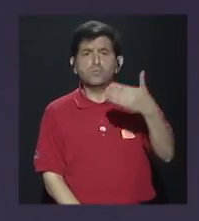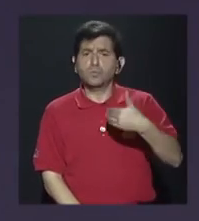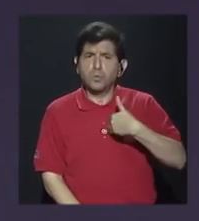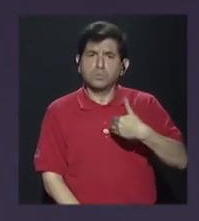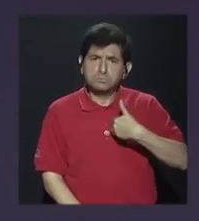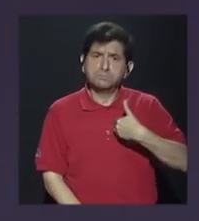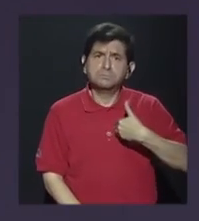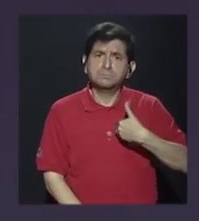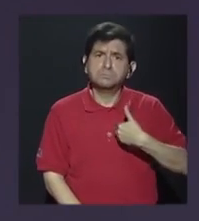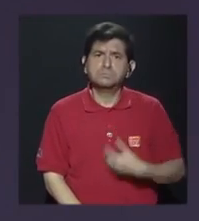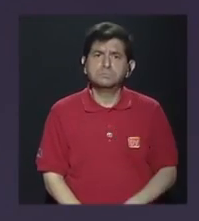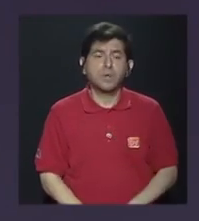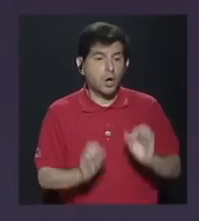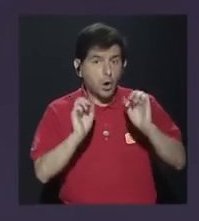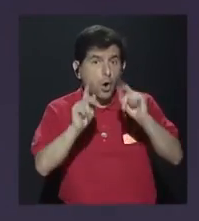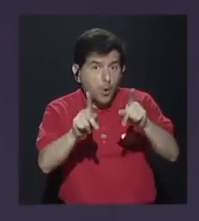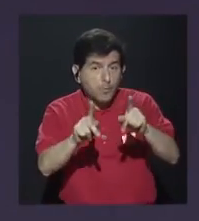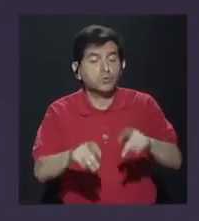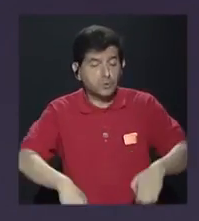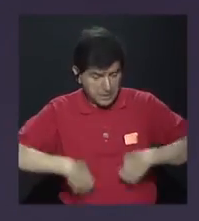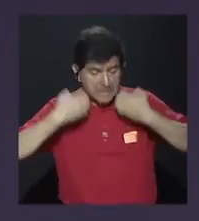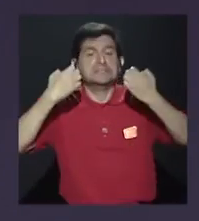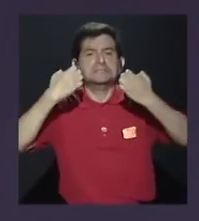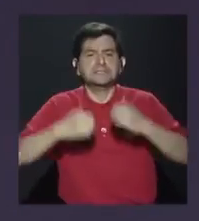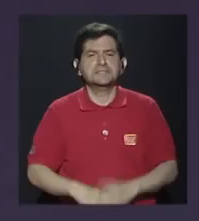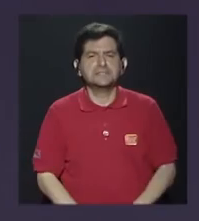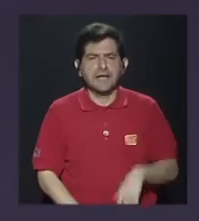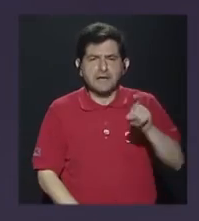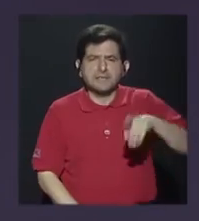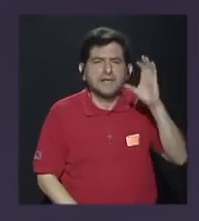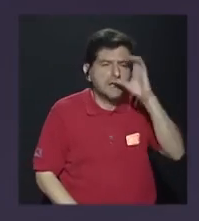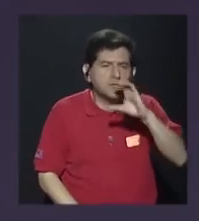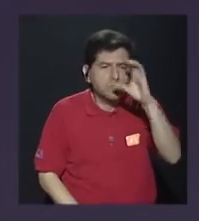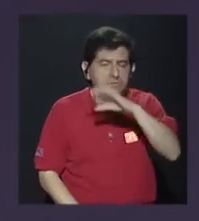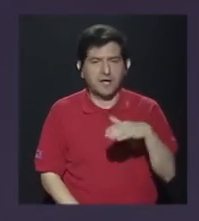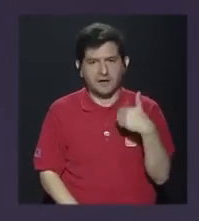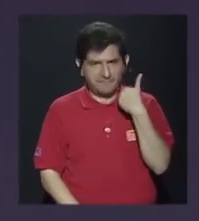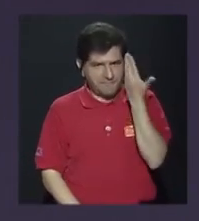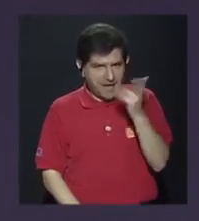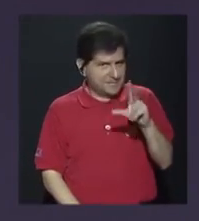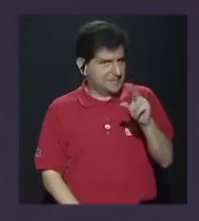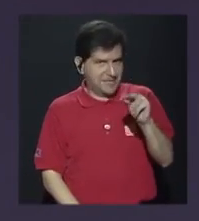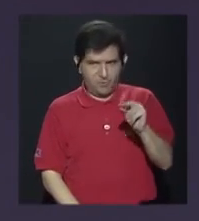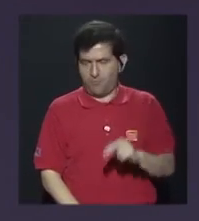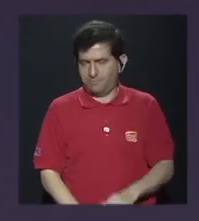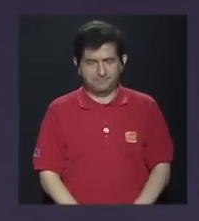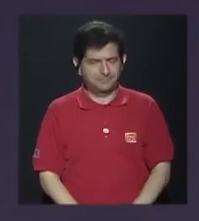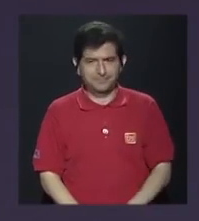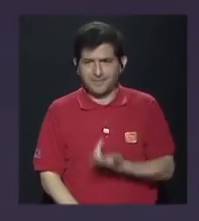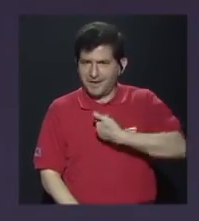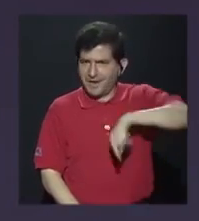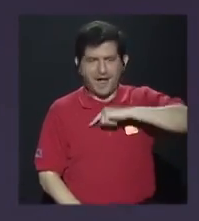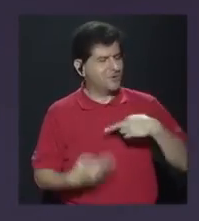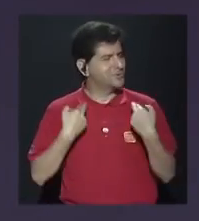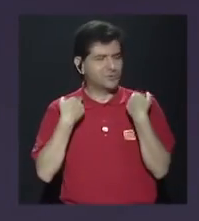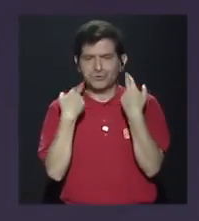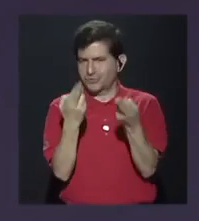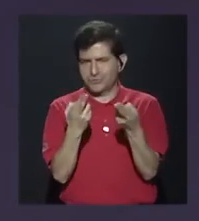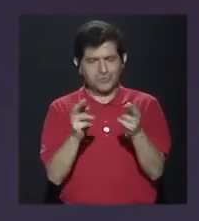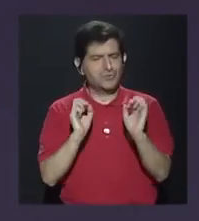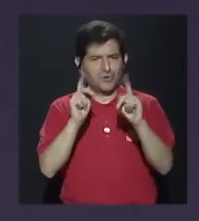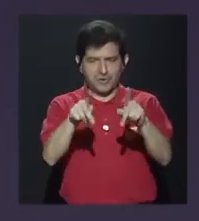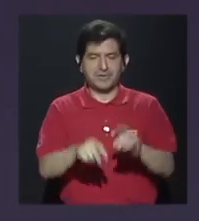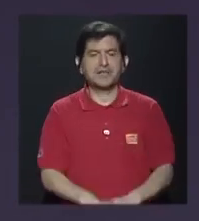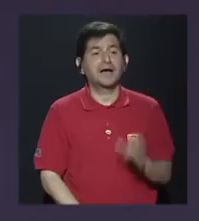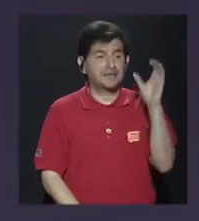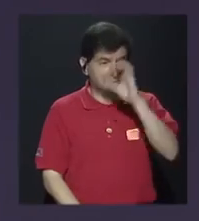ellas. Las oportunidades están, hay que buscarlas, no es fácil porque a nosotras no nos regalaron las oportunidades,